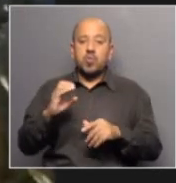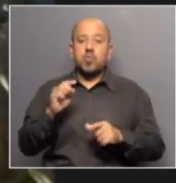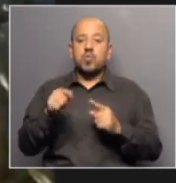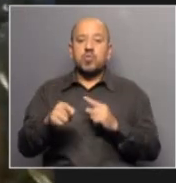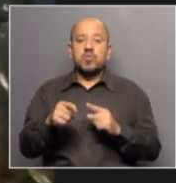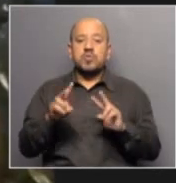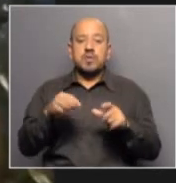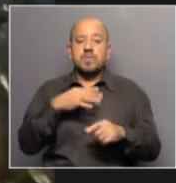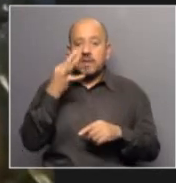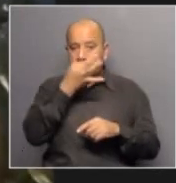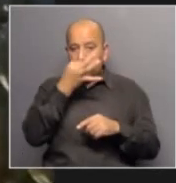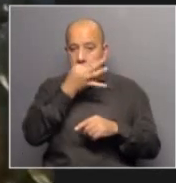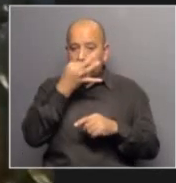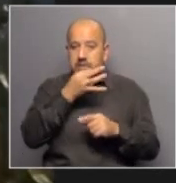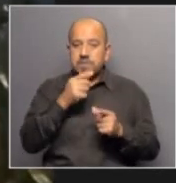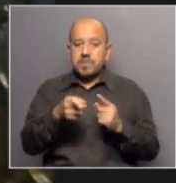al tráfico de drogas